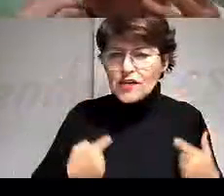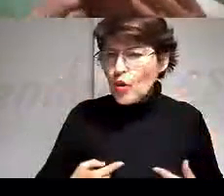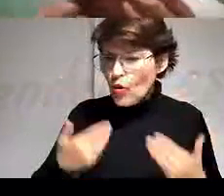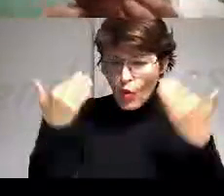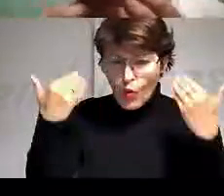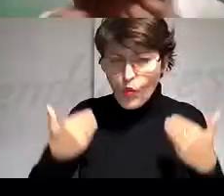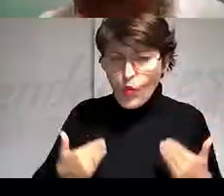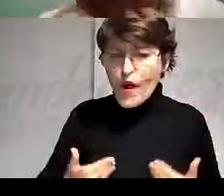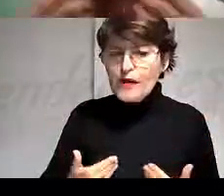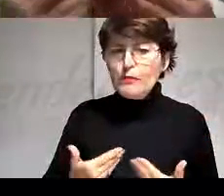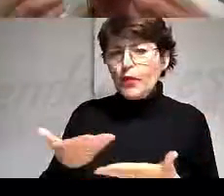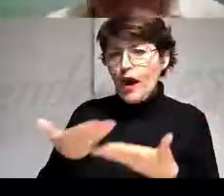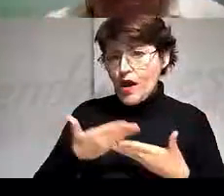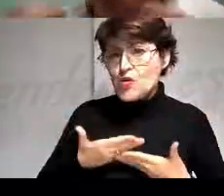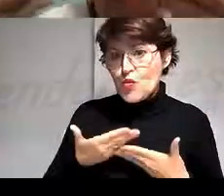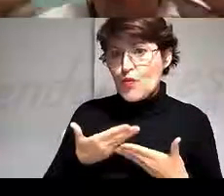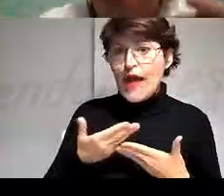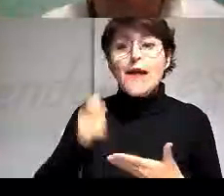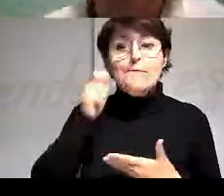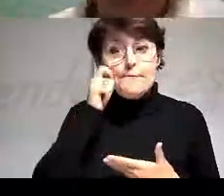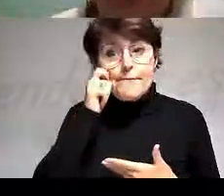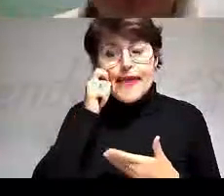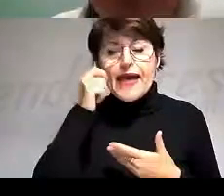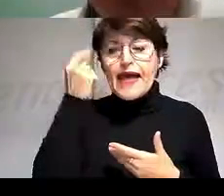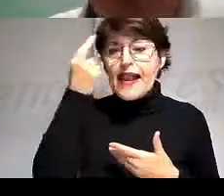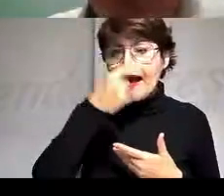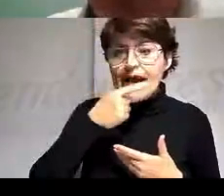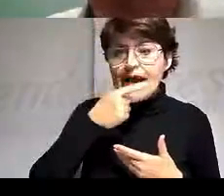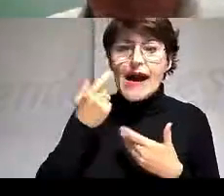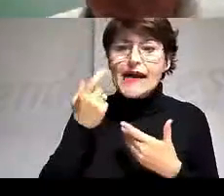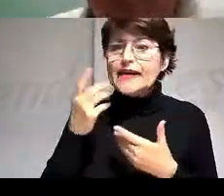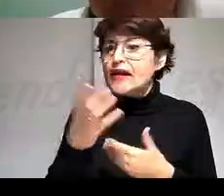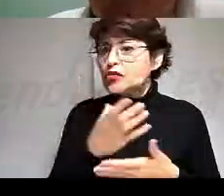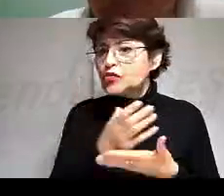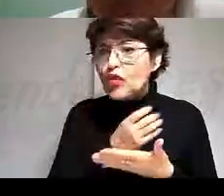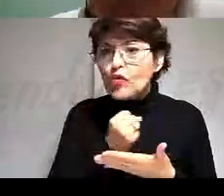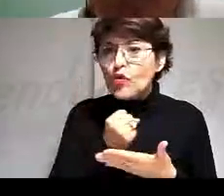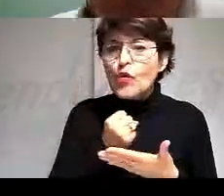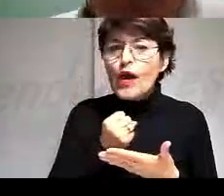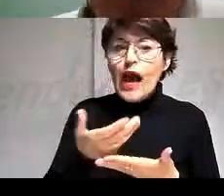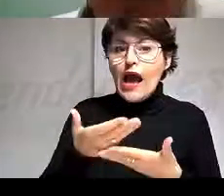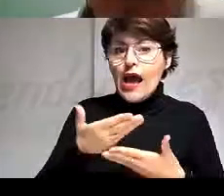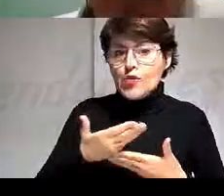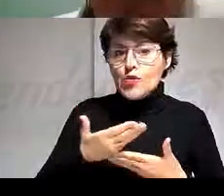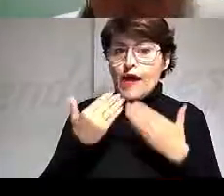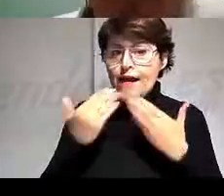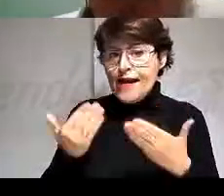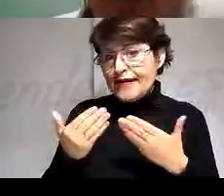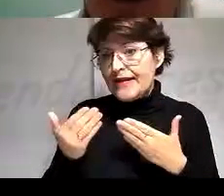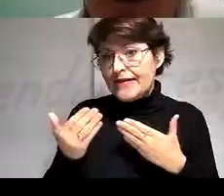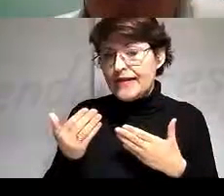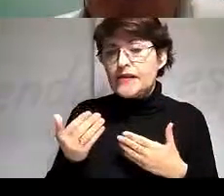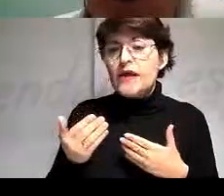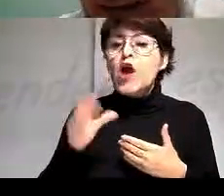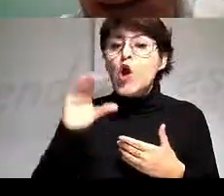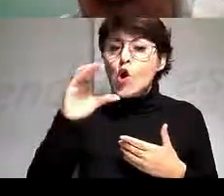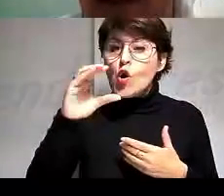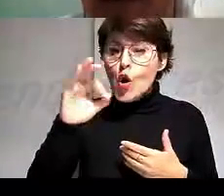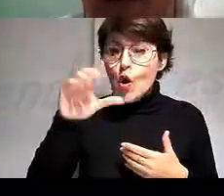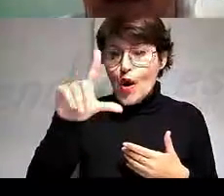somos, nuestra piel, nuestra cara, nuestro tejido subcutáneo, se sustenta sobre todo sobre colágeno. Entonces